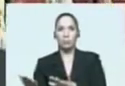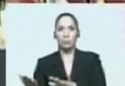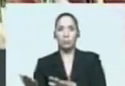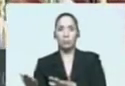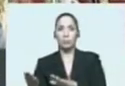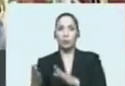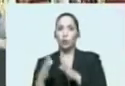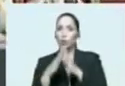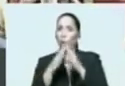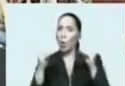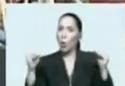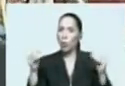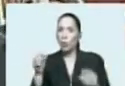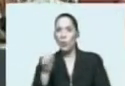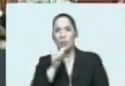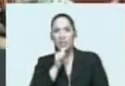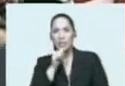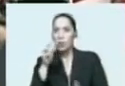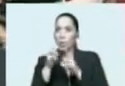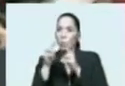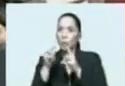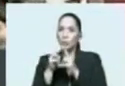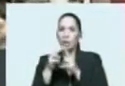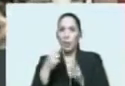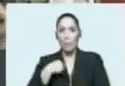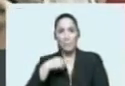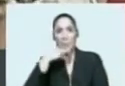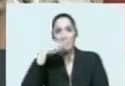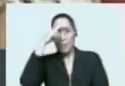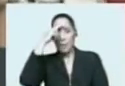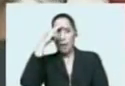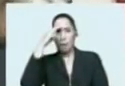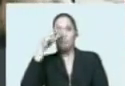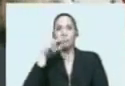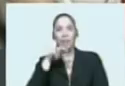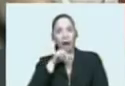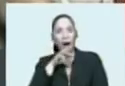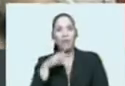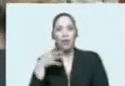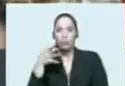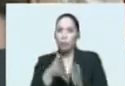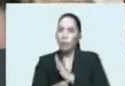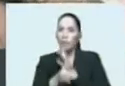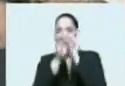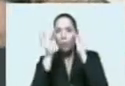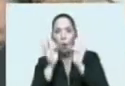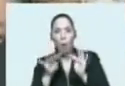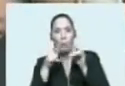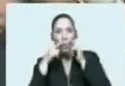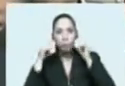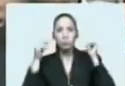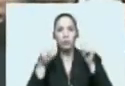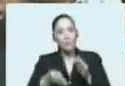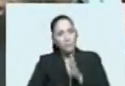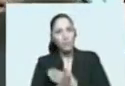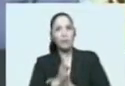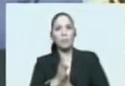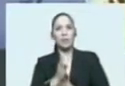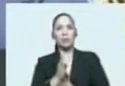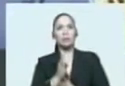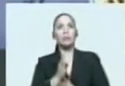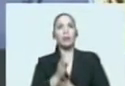conocieron hablan de manera cotidiana de la sonrisa de jorge rodríguez hablan de su firmeza hablan de su